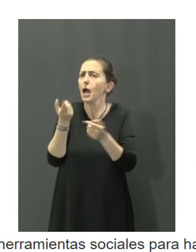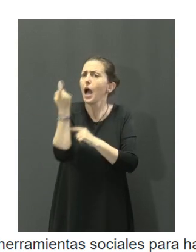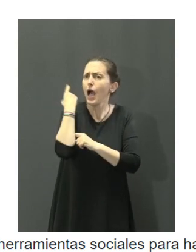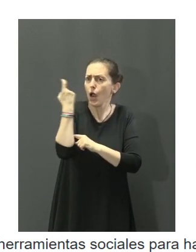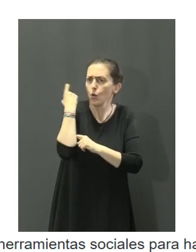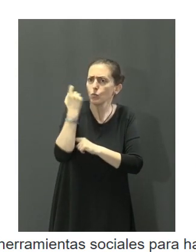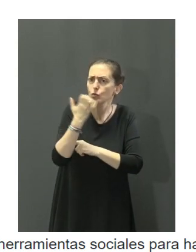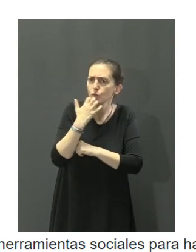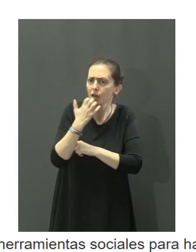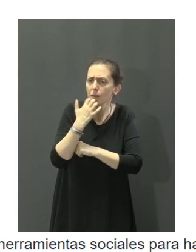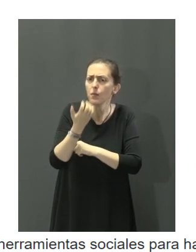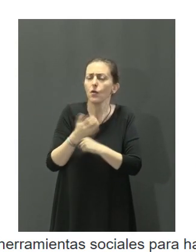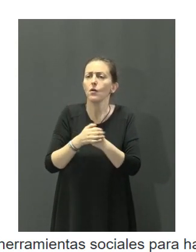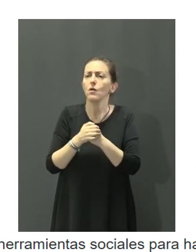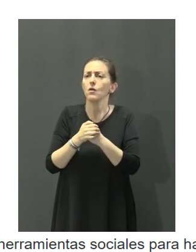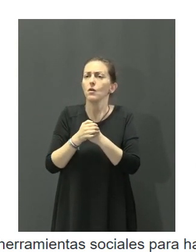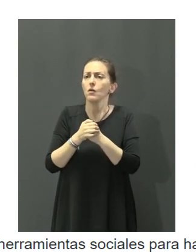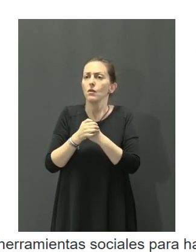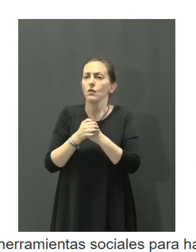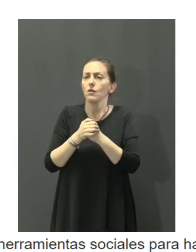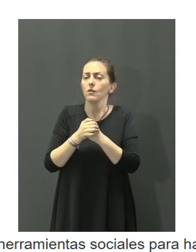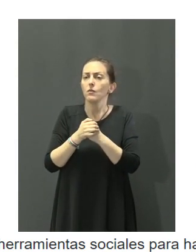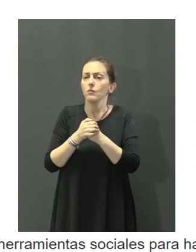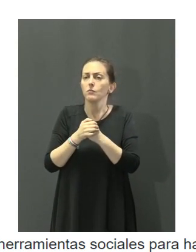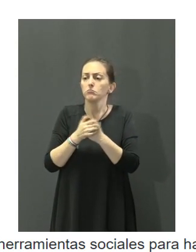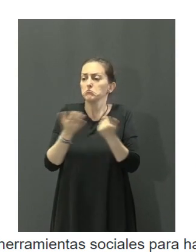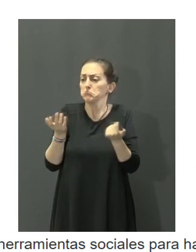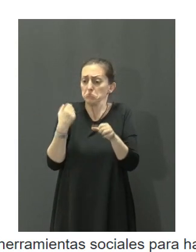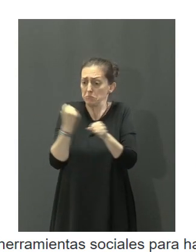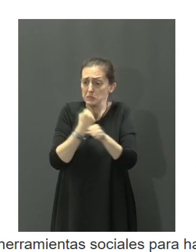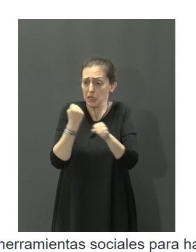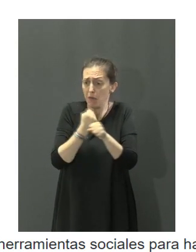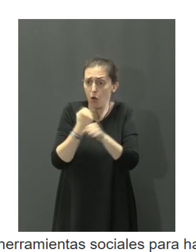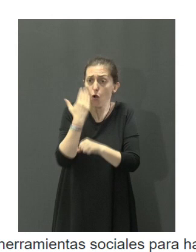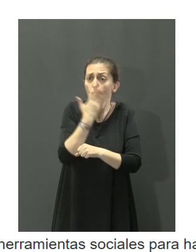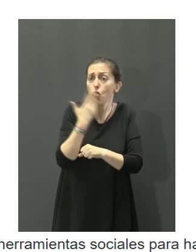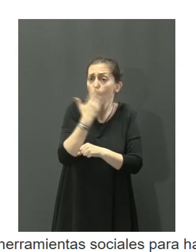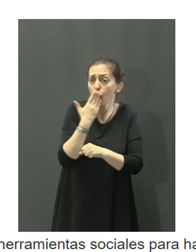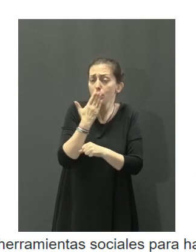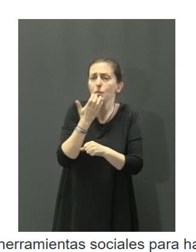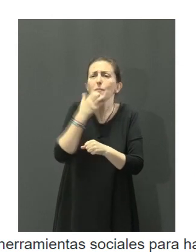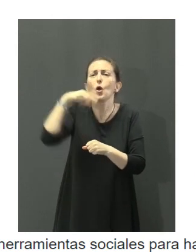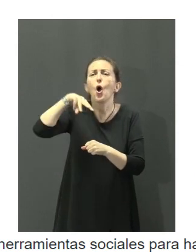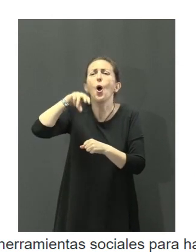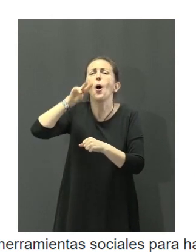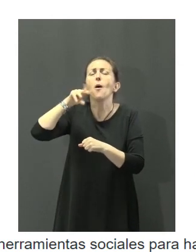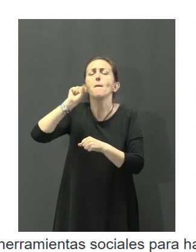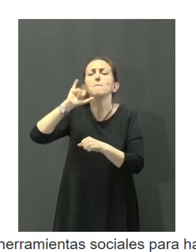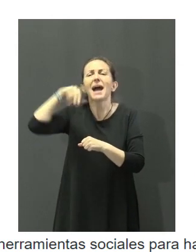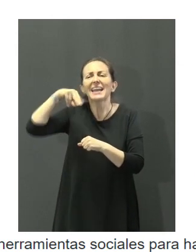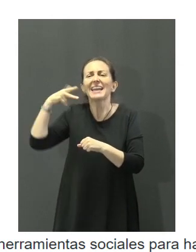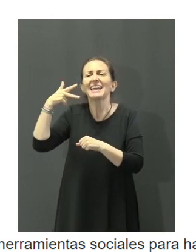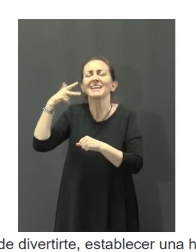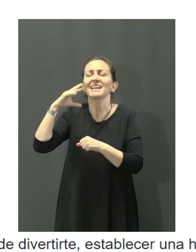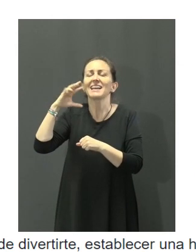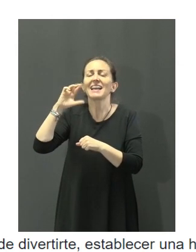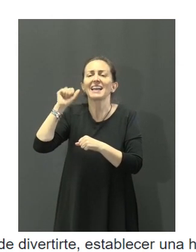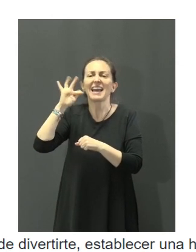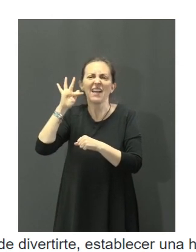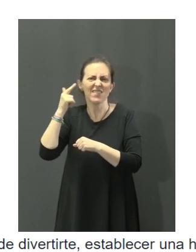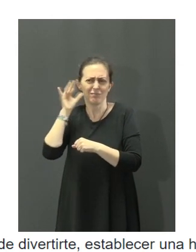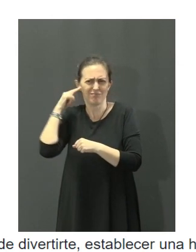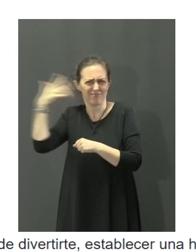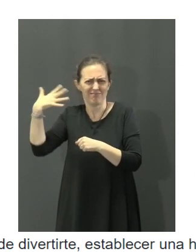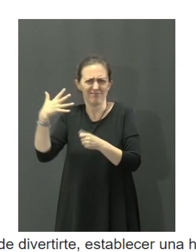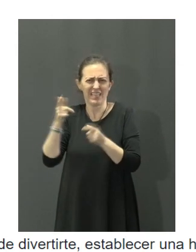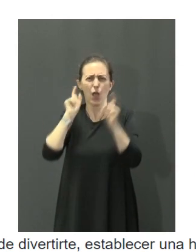alumnos que a raíz de un trabajo para el colegio con el Minecraft, por ejemplo, que es uno de los videojuegos más usados